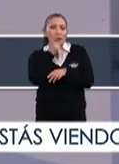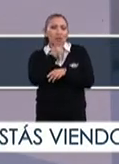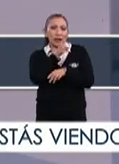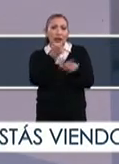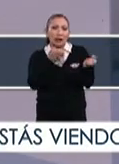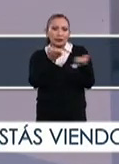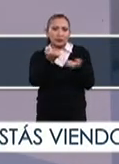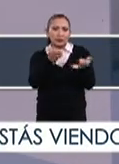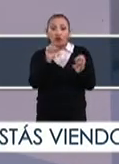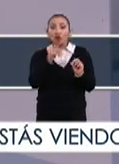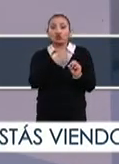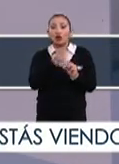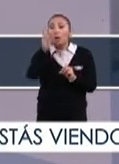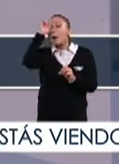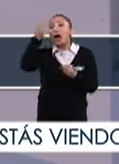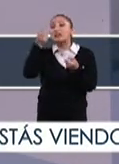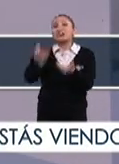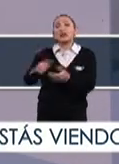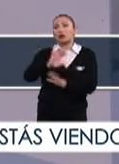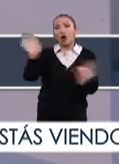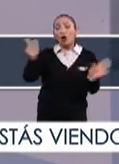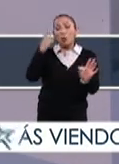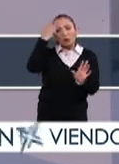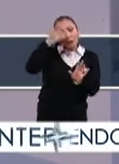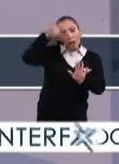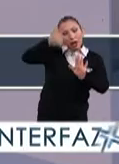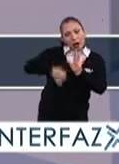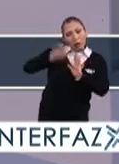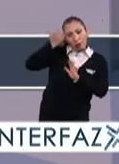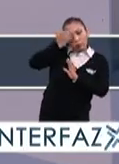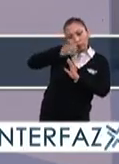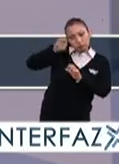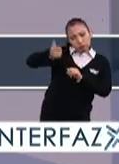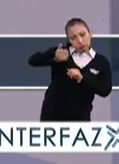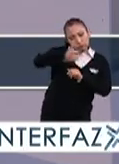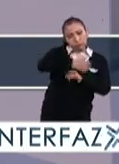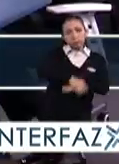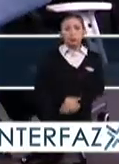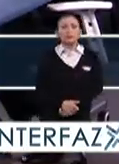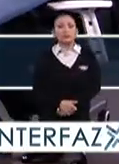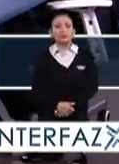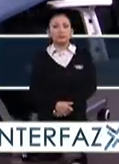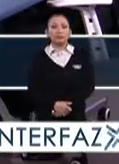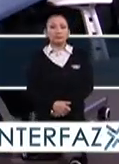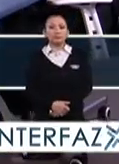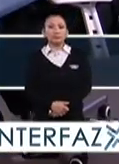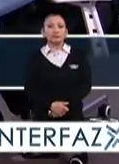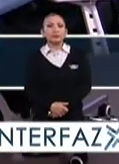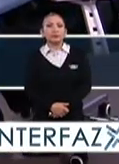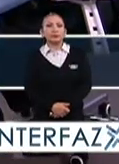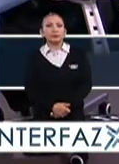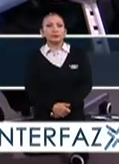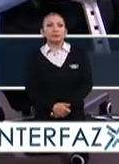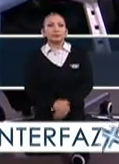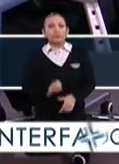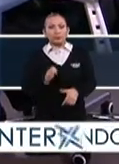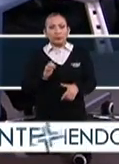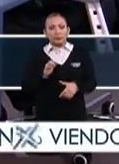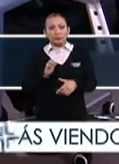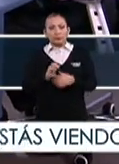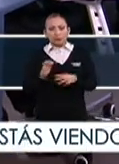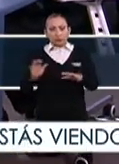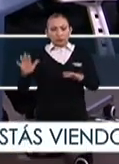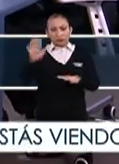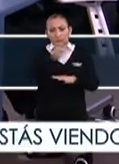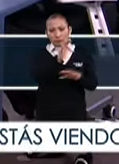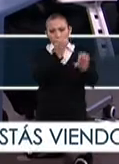del ejercicio, de no nada más dar la recomendación, sino que sí ver como las especificaciones. Claro. Entonces, a